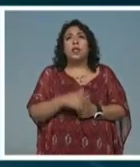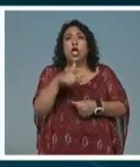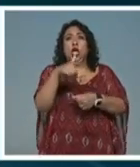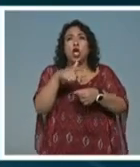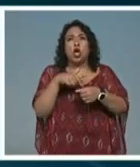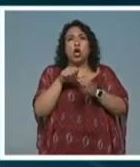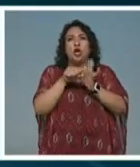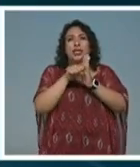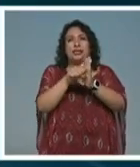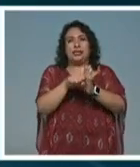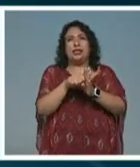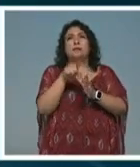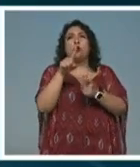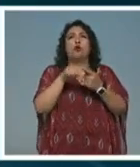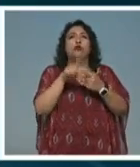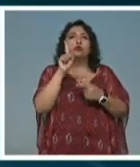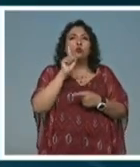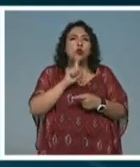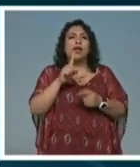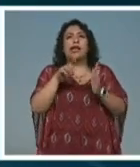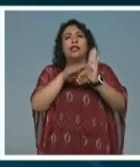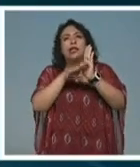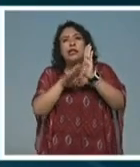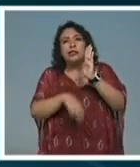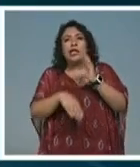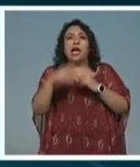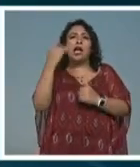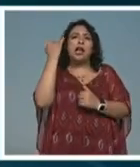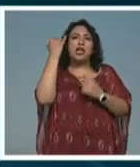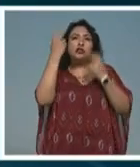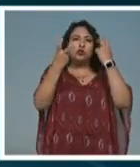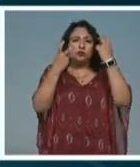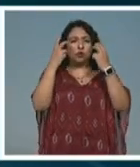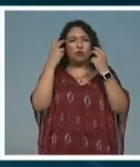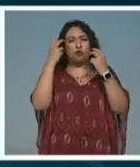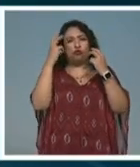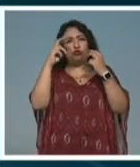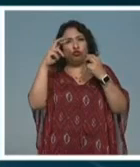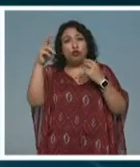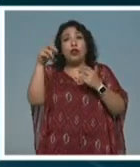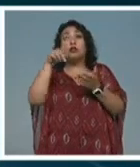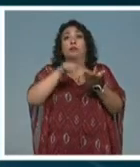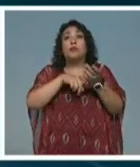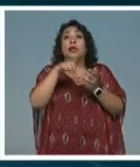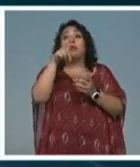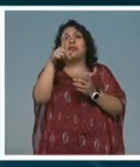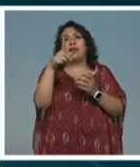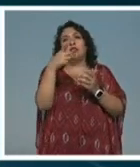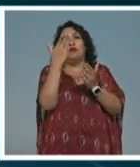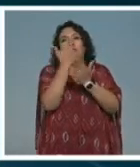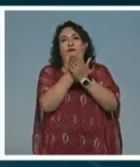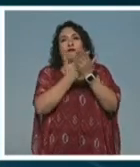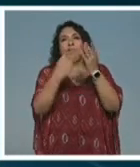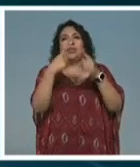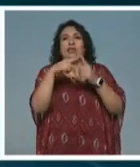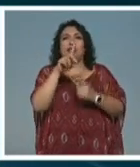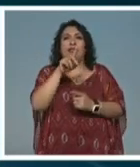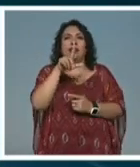Colores y símbolos patrios, mujeres, genitales, sueños, son parte de la gramática visual de Daniel Lezama.